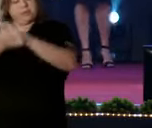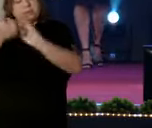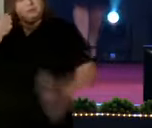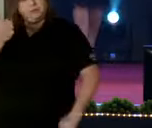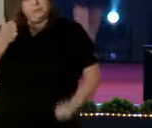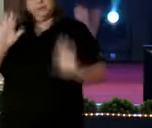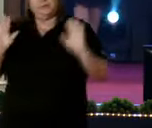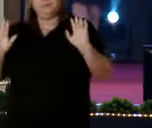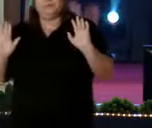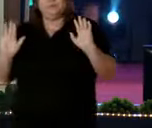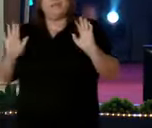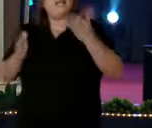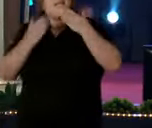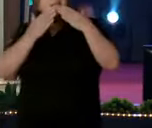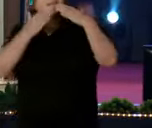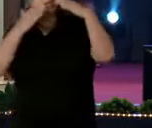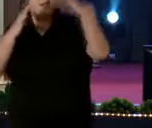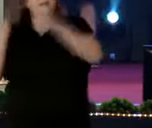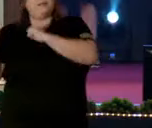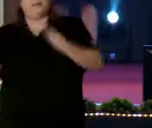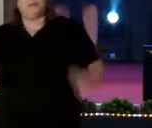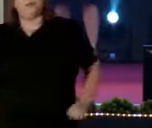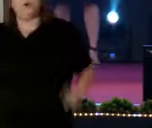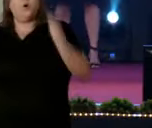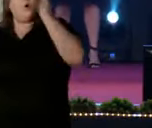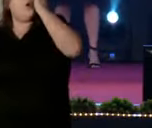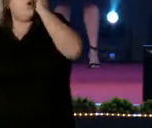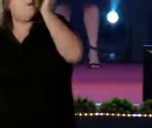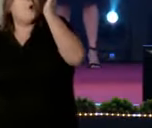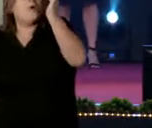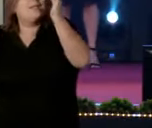corromper. Gracias, Señor, porque aún aquel